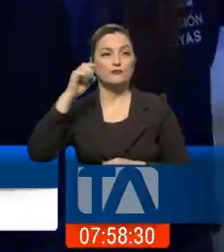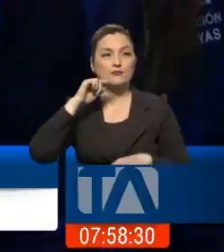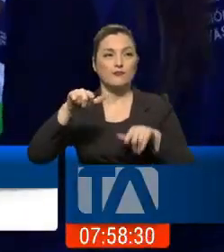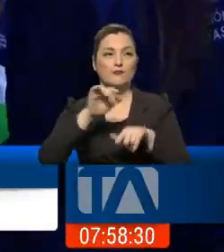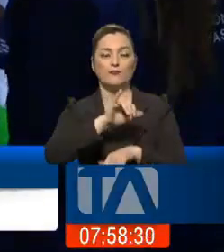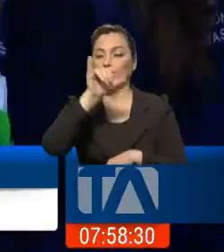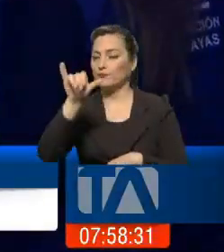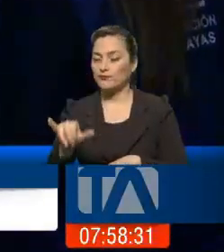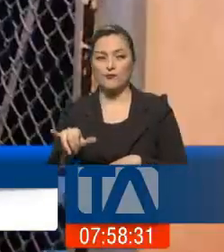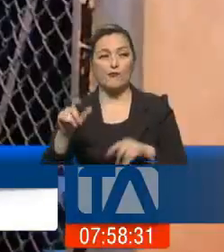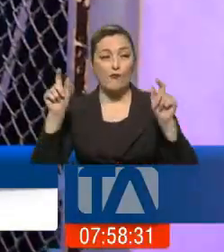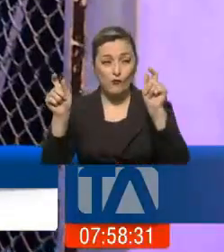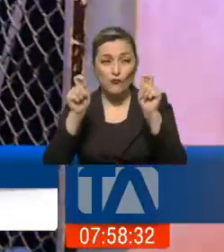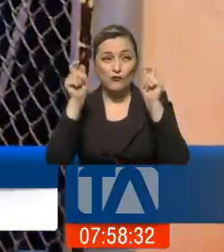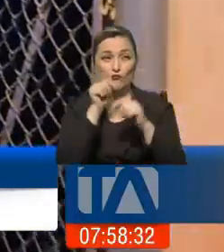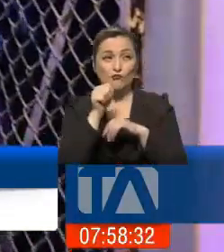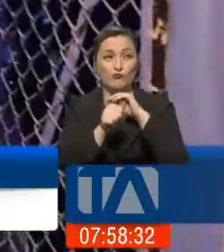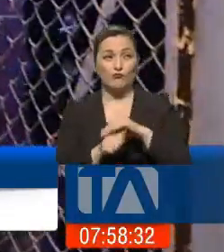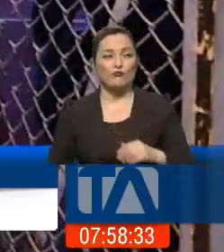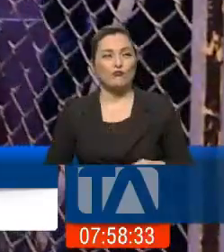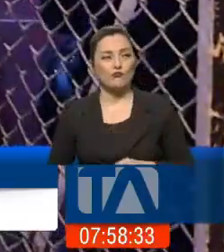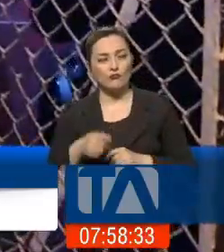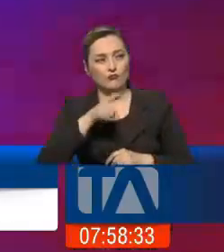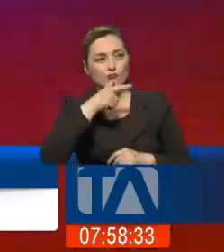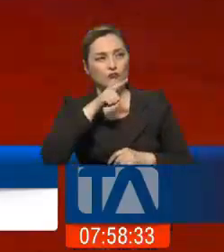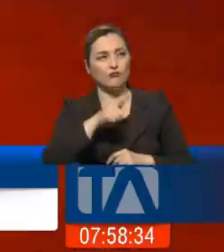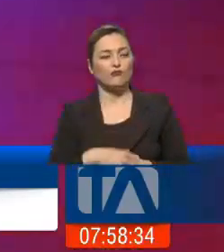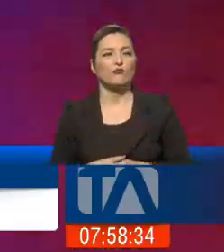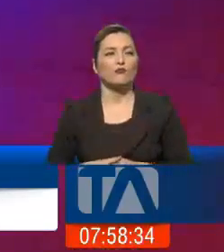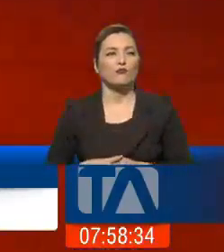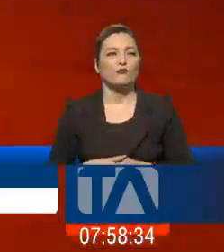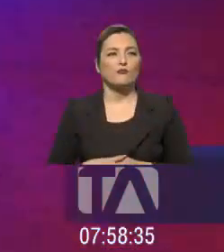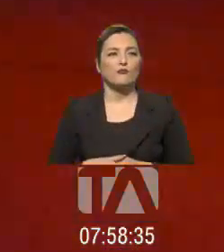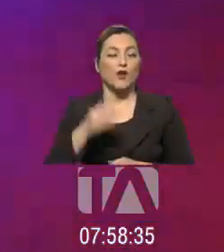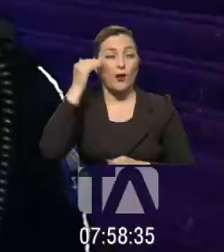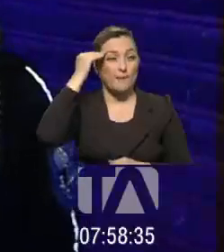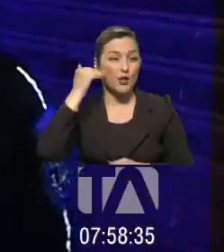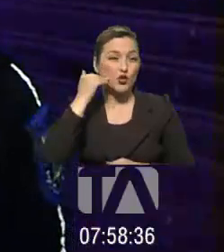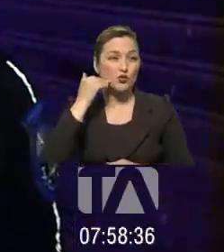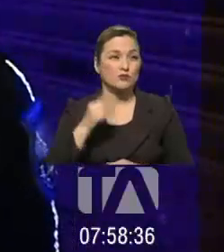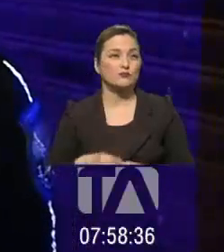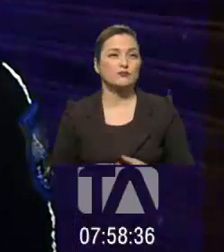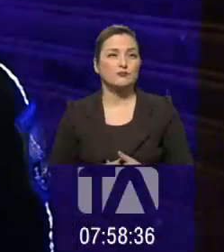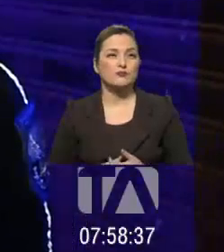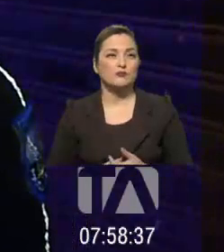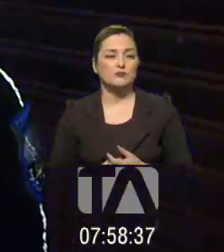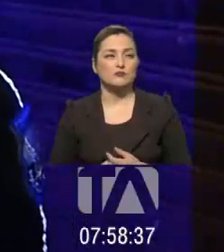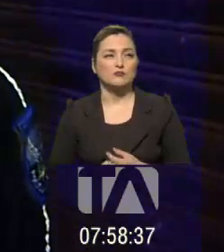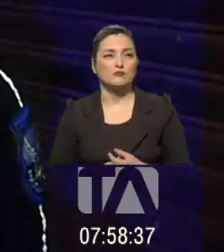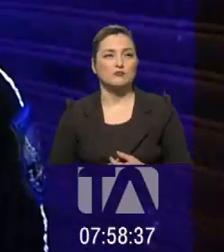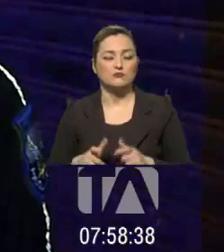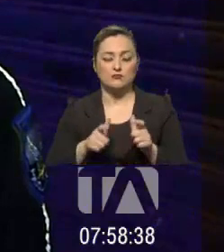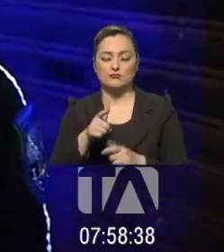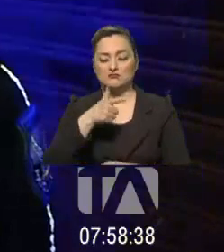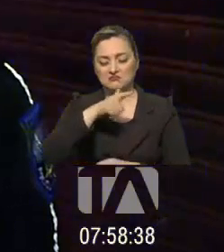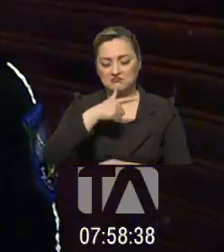escenario similar, una fiesta clandestina en la que se observó consumo de alcohol y la presencia de un menor de edad. Se pudo encontrar las personas que estaban libando